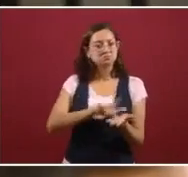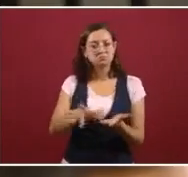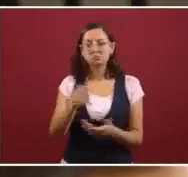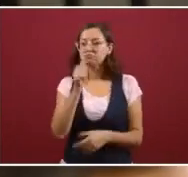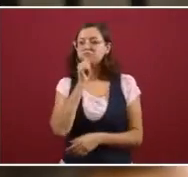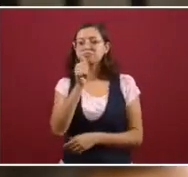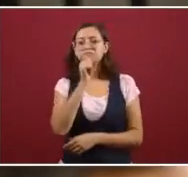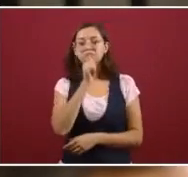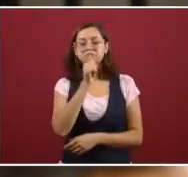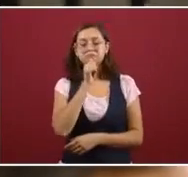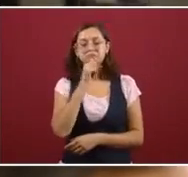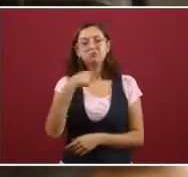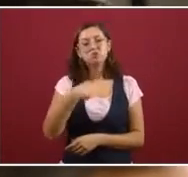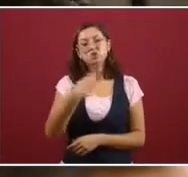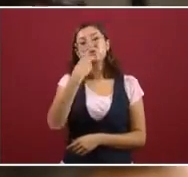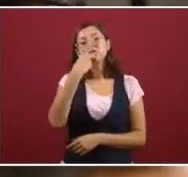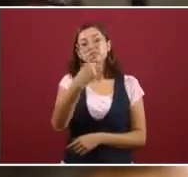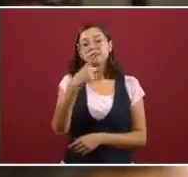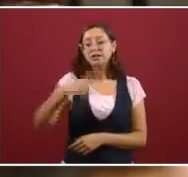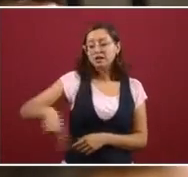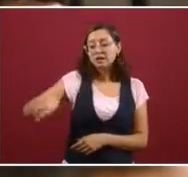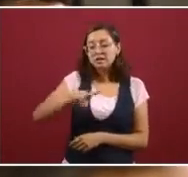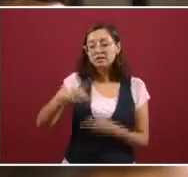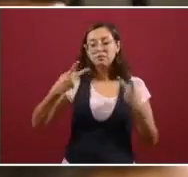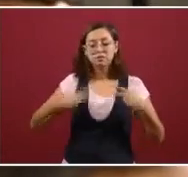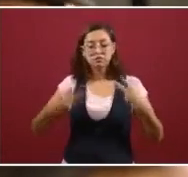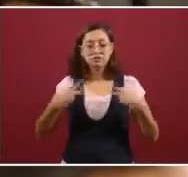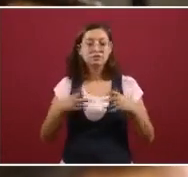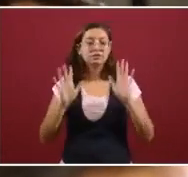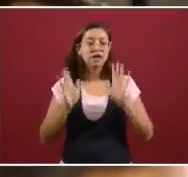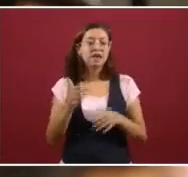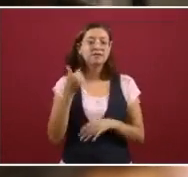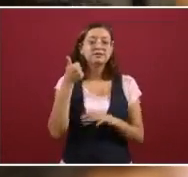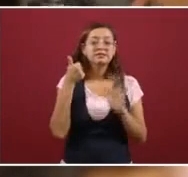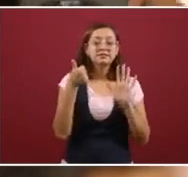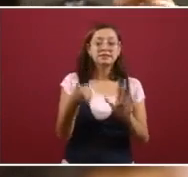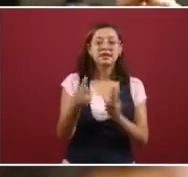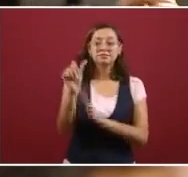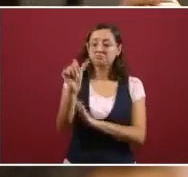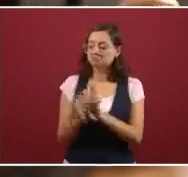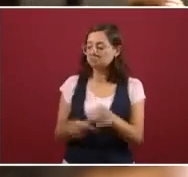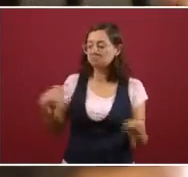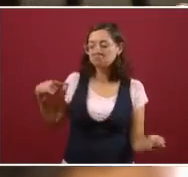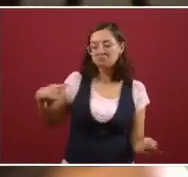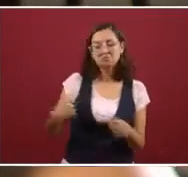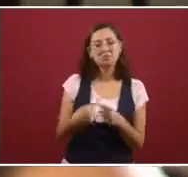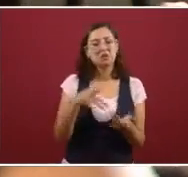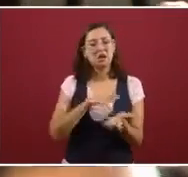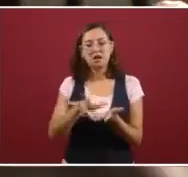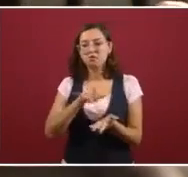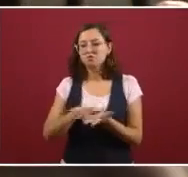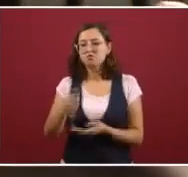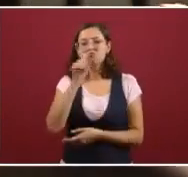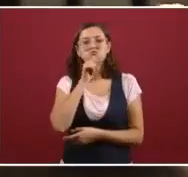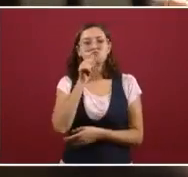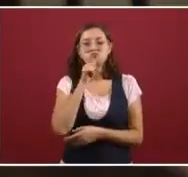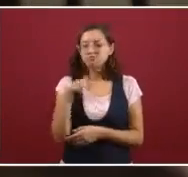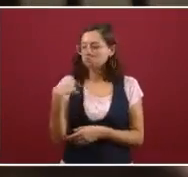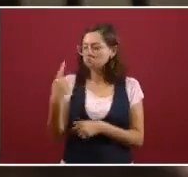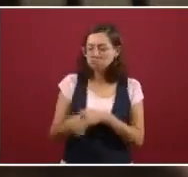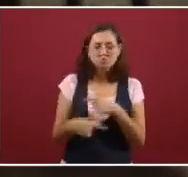eran beneficiarios que tenían 6 meses, y le volvió a repetir, 3 meses, y si les va